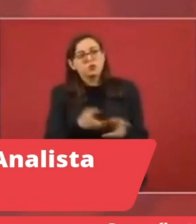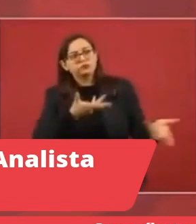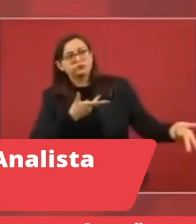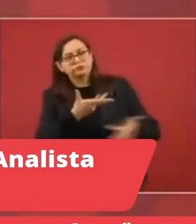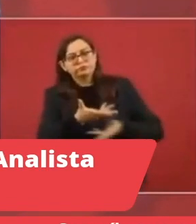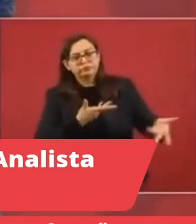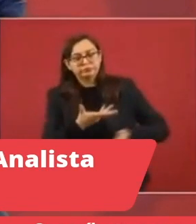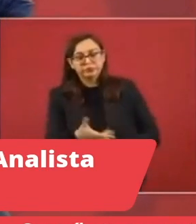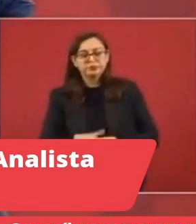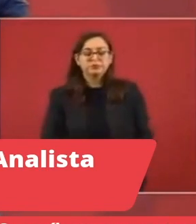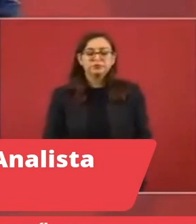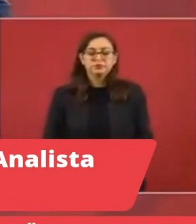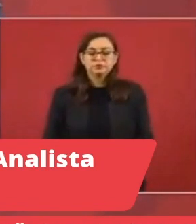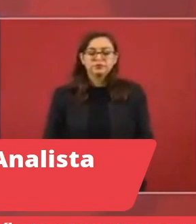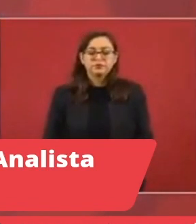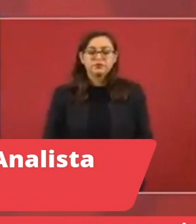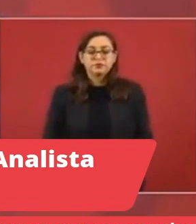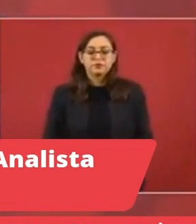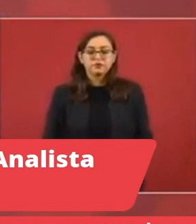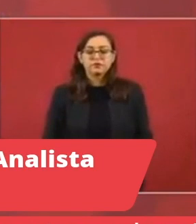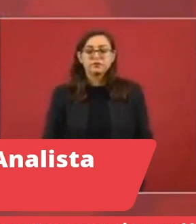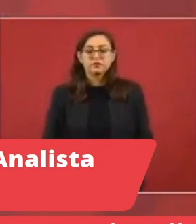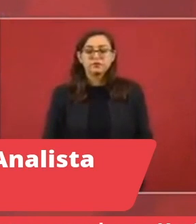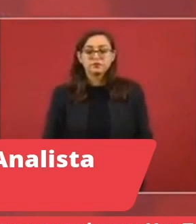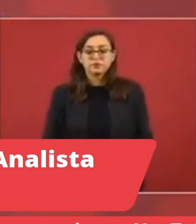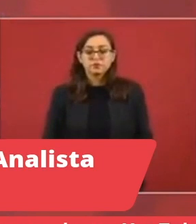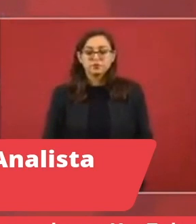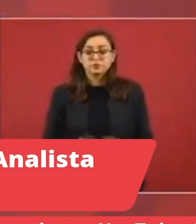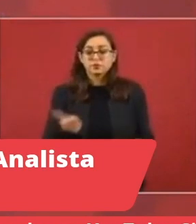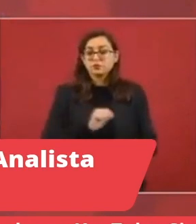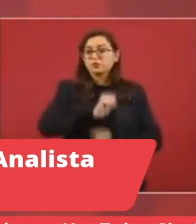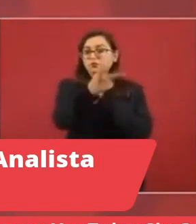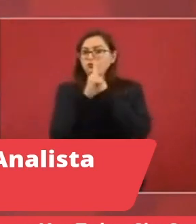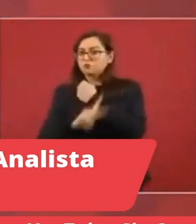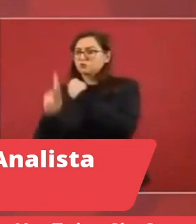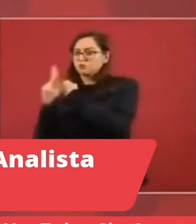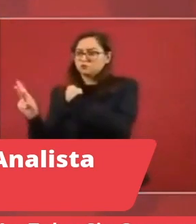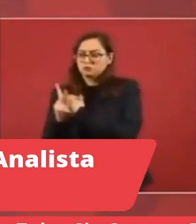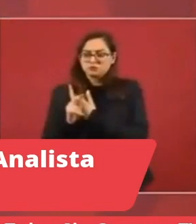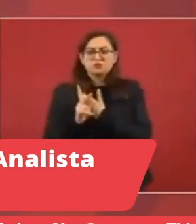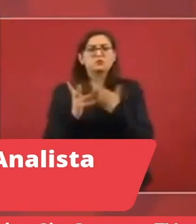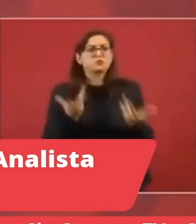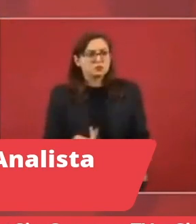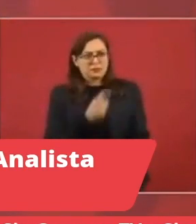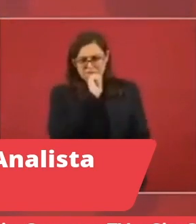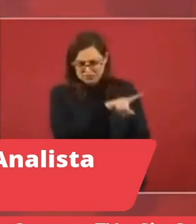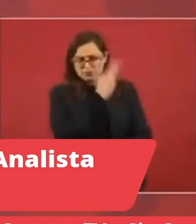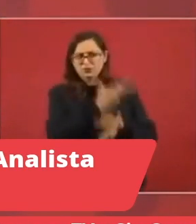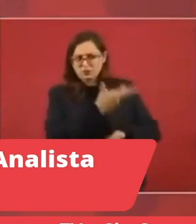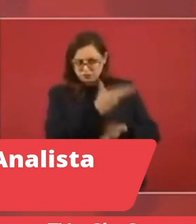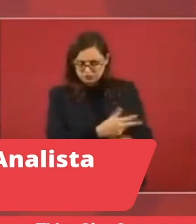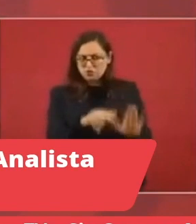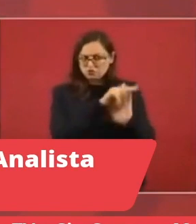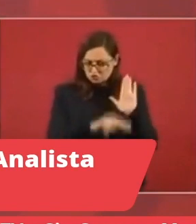enfrentar un desafío, un reto que le están poniendo estos países occidentales por las cuestiones que el colega